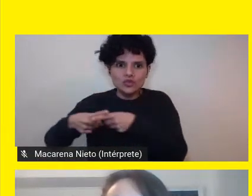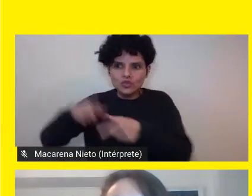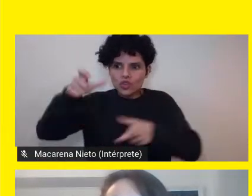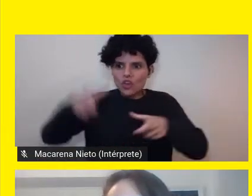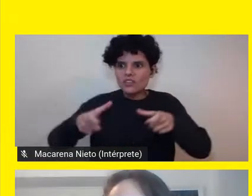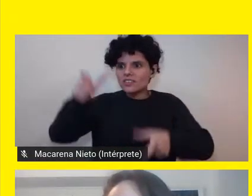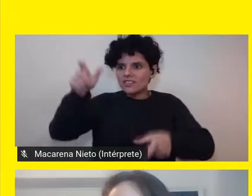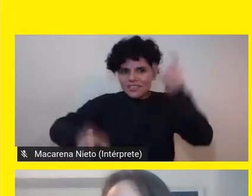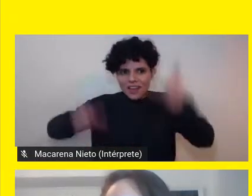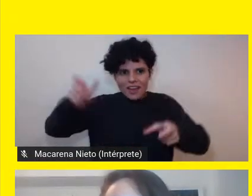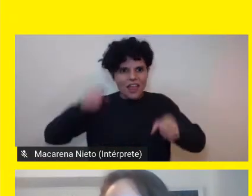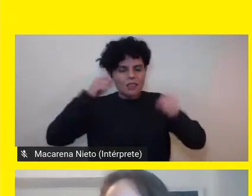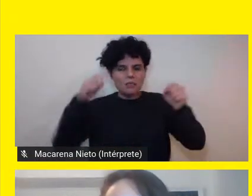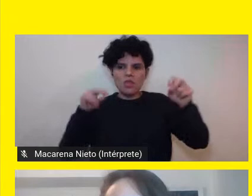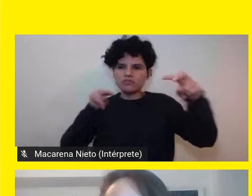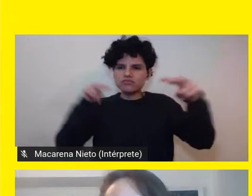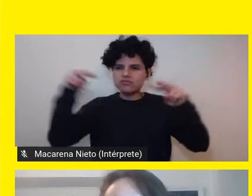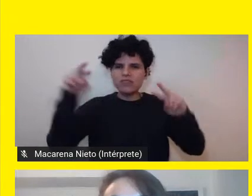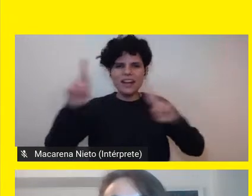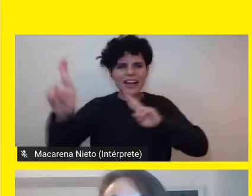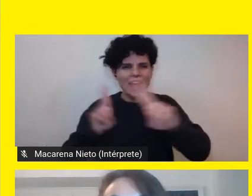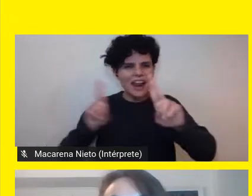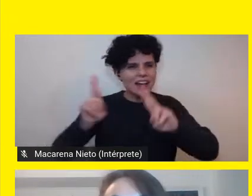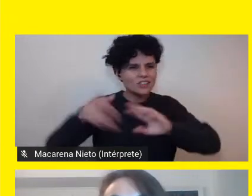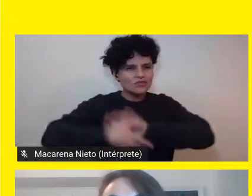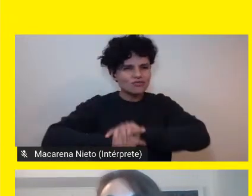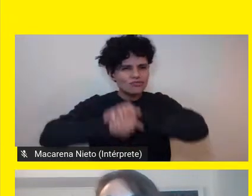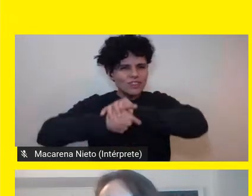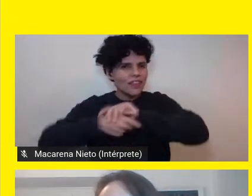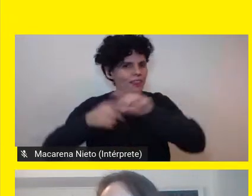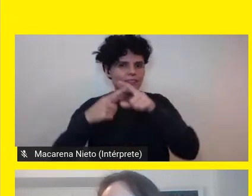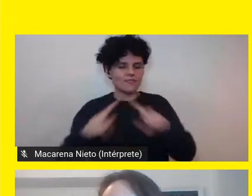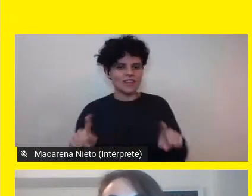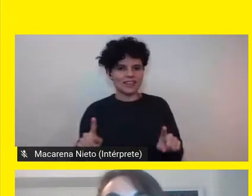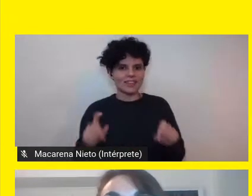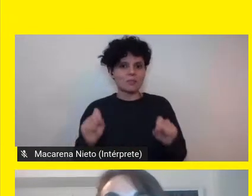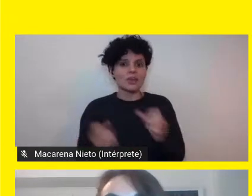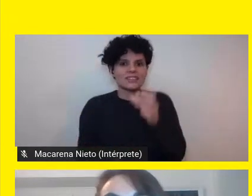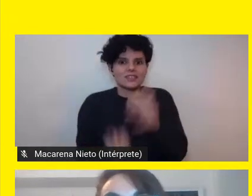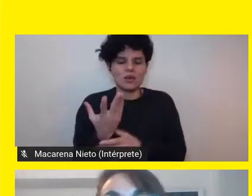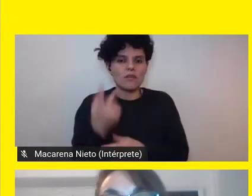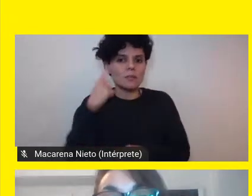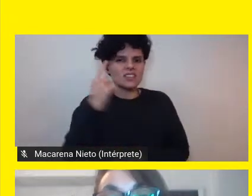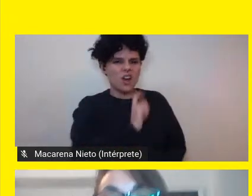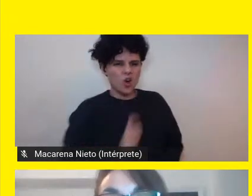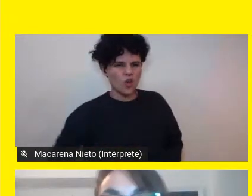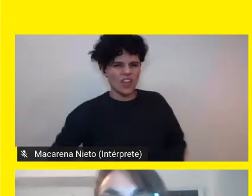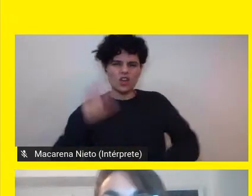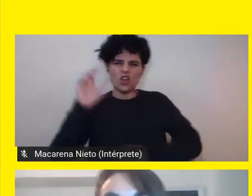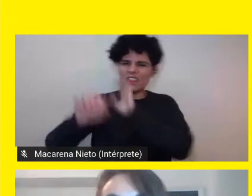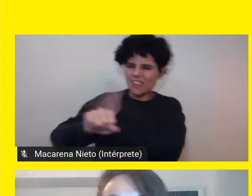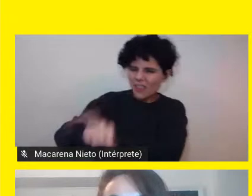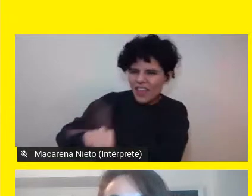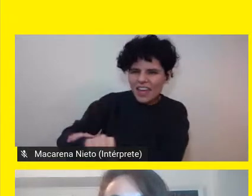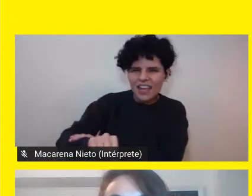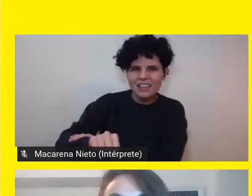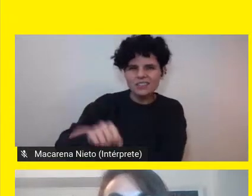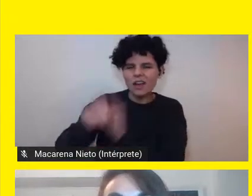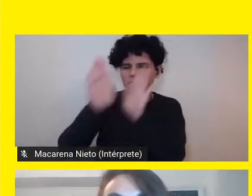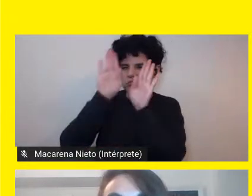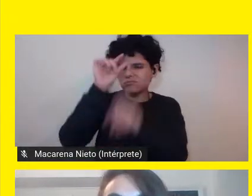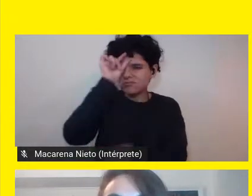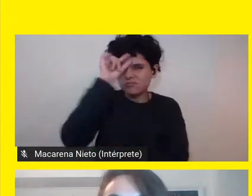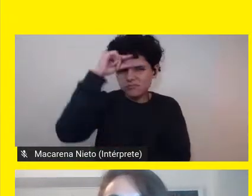sus limitaciones, como es de esperarse también con un gobierno de derecha y a contrapelo de un gobierno de derecha y